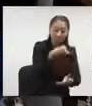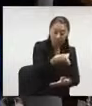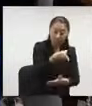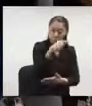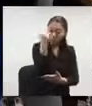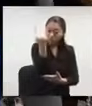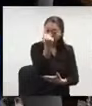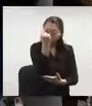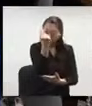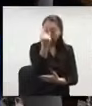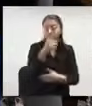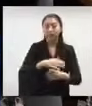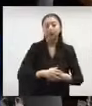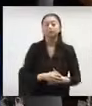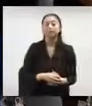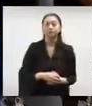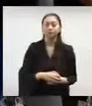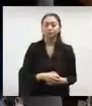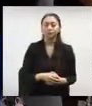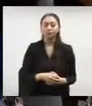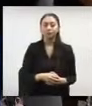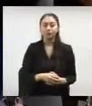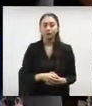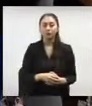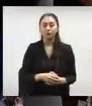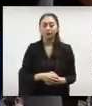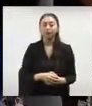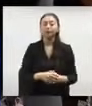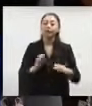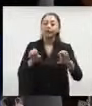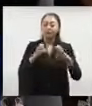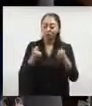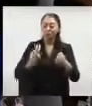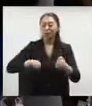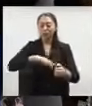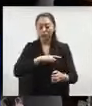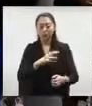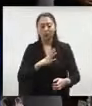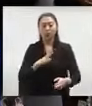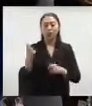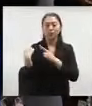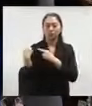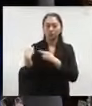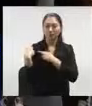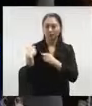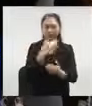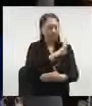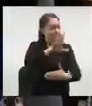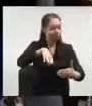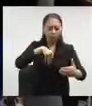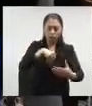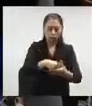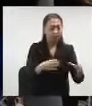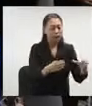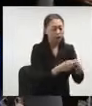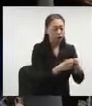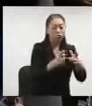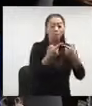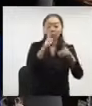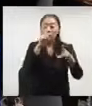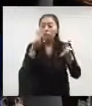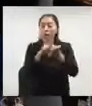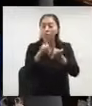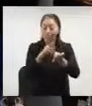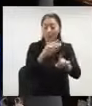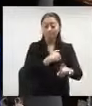y eso es inapelable. Y en eso tenemos responsabilidad toda la comisión, ¿verdad?, pero también el presidente y el secretario